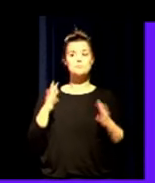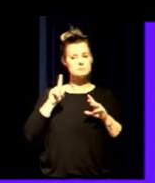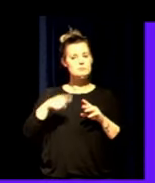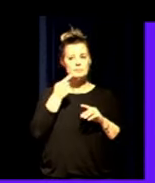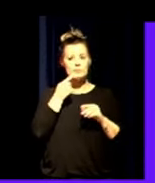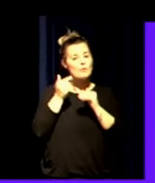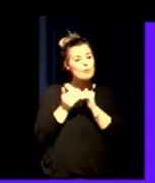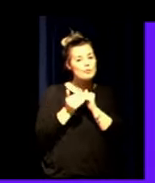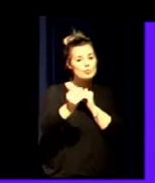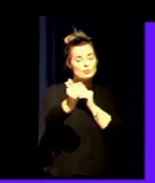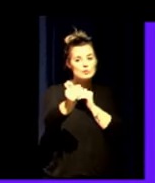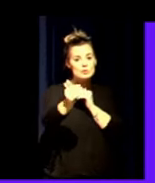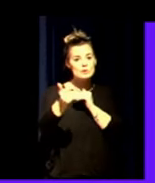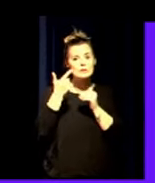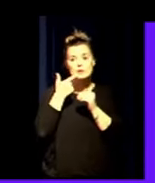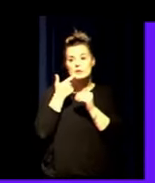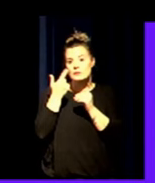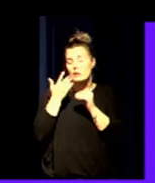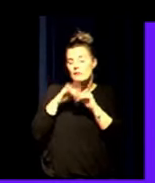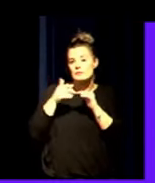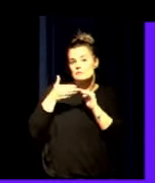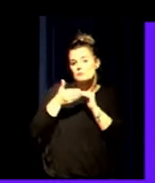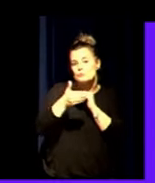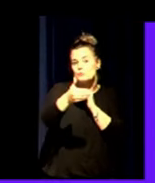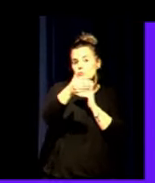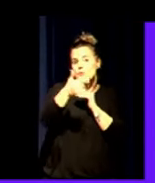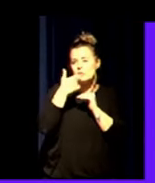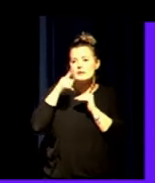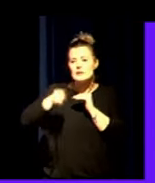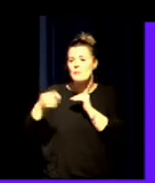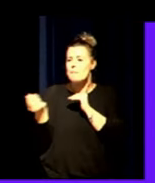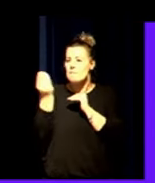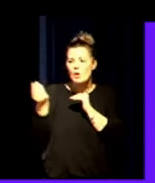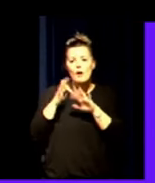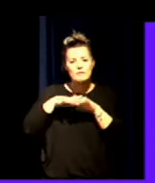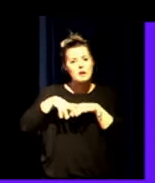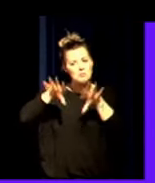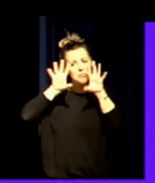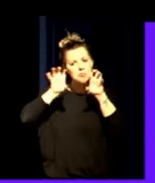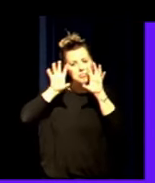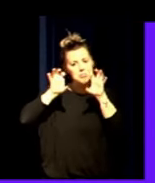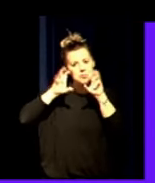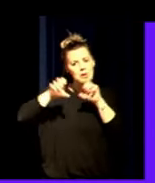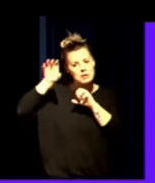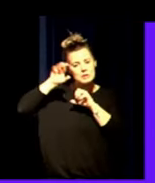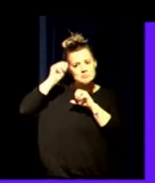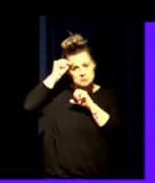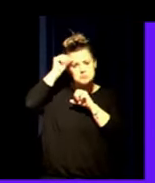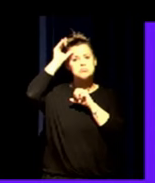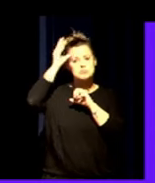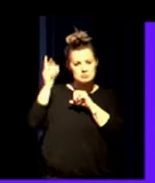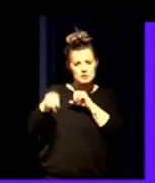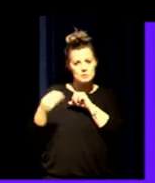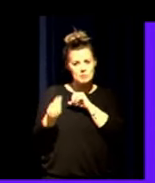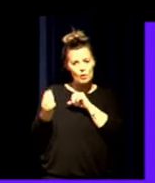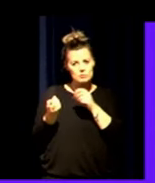larga, en estudios longitudinales, nos hablan de que mejora también el rendimiento académico. Por lo tanto, esto es decisivo a